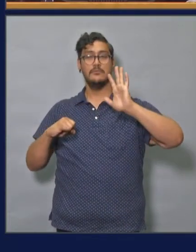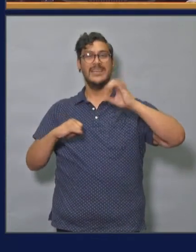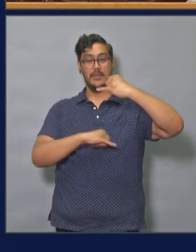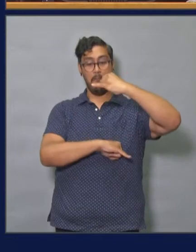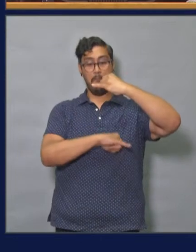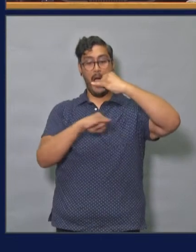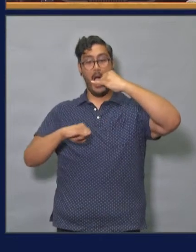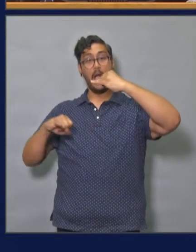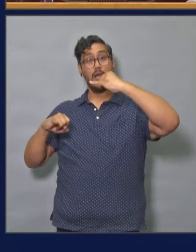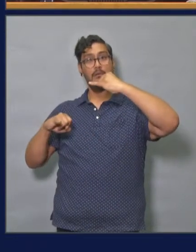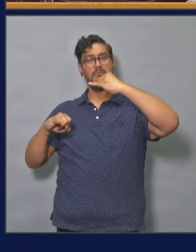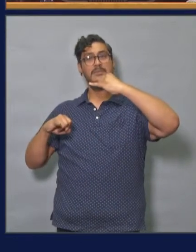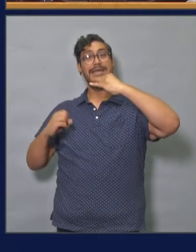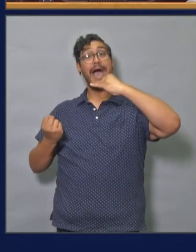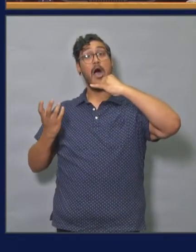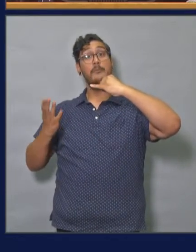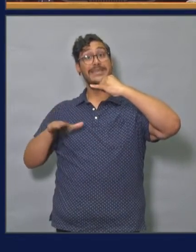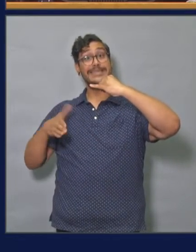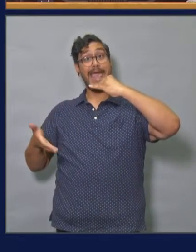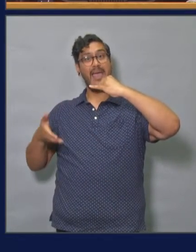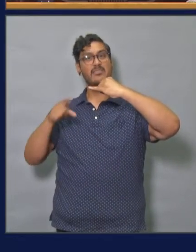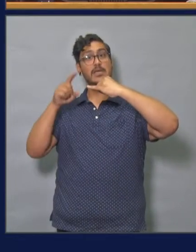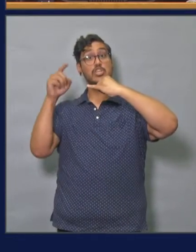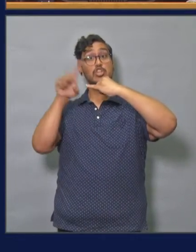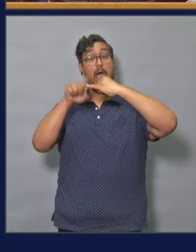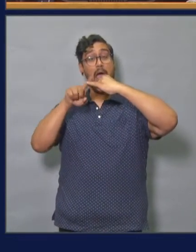las muertes y la línea de arriba son los casos.